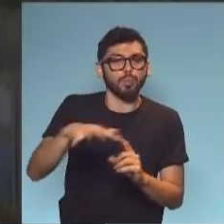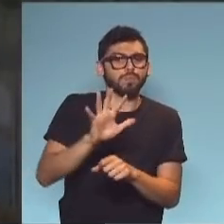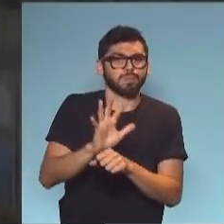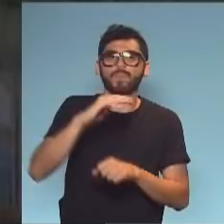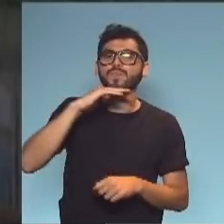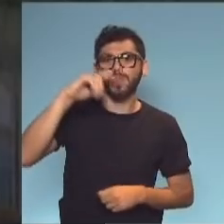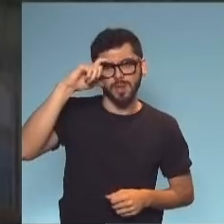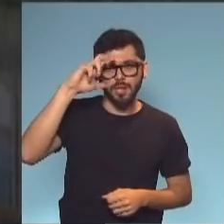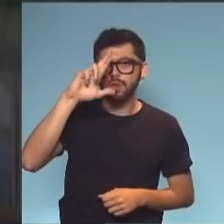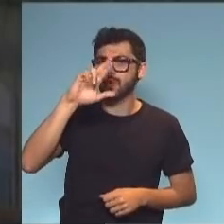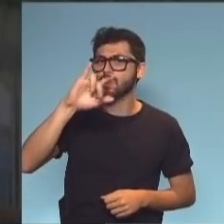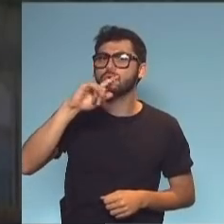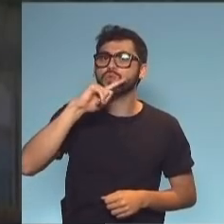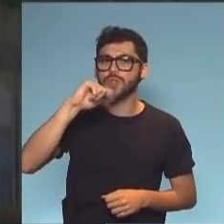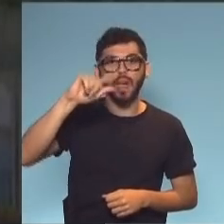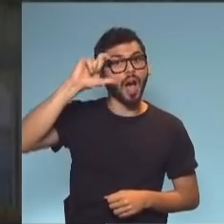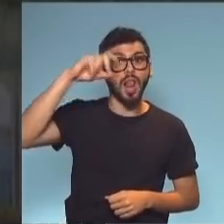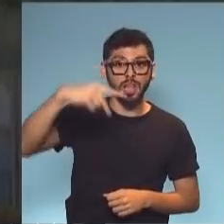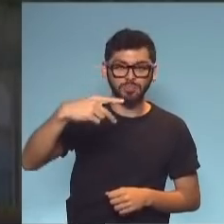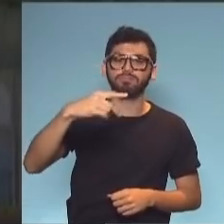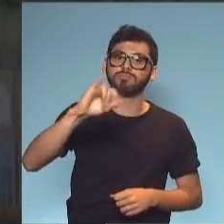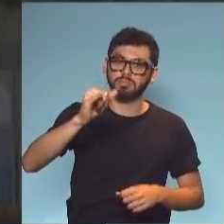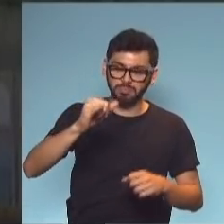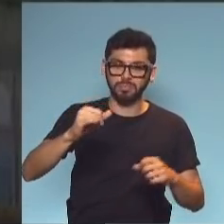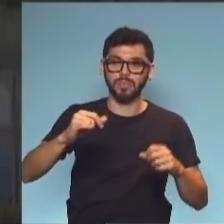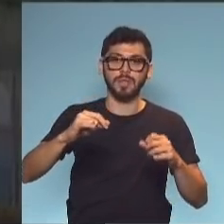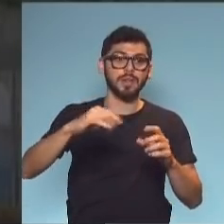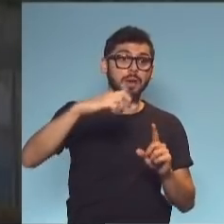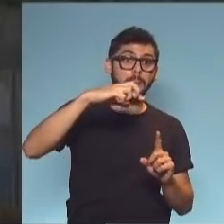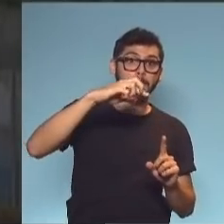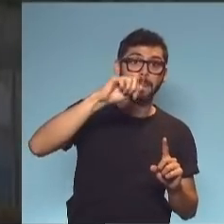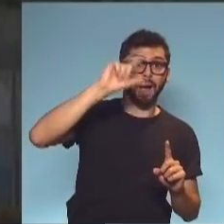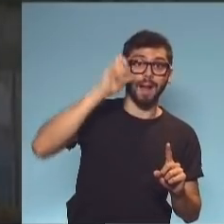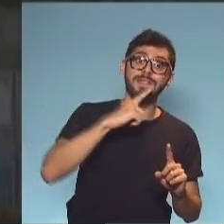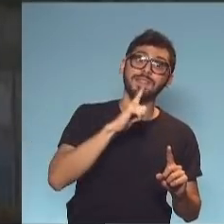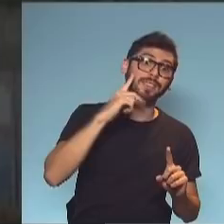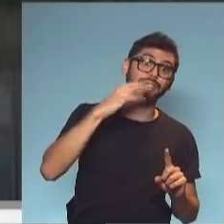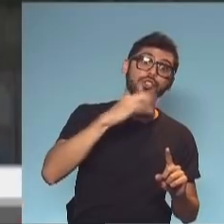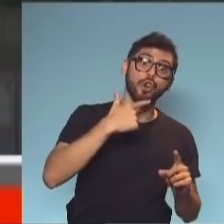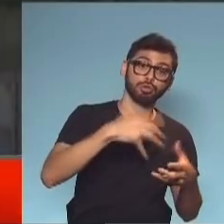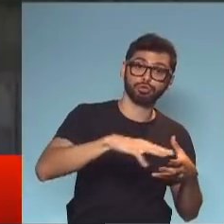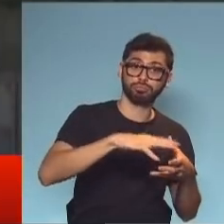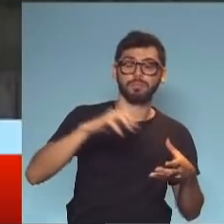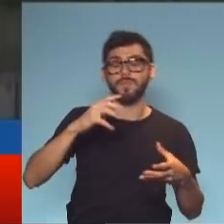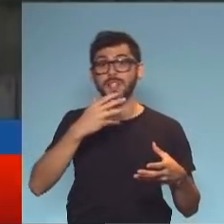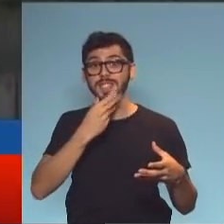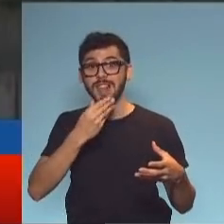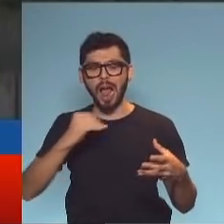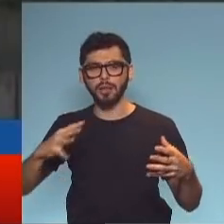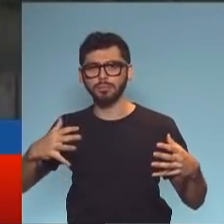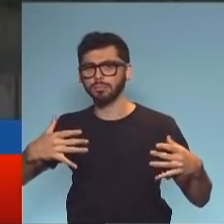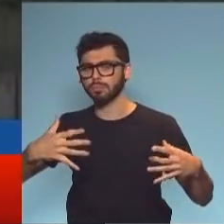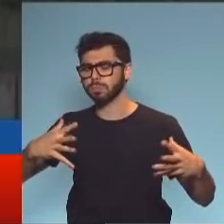estamos hablando de eso, ¿verdad? Sí. Una escalada del conflicto entre palestinos e israelíes. Sabemos que es un conflicto histórico que lleva muchísimos